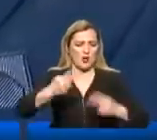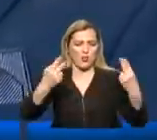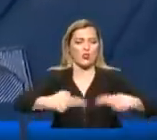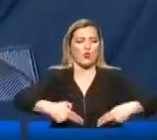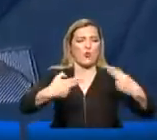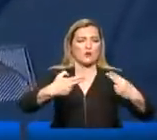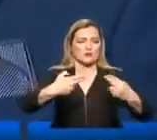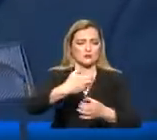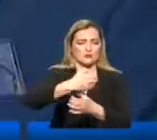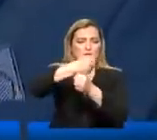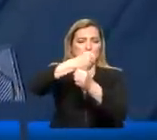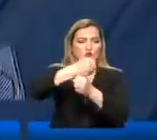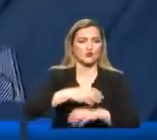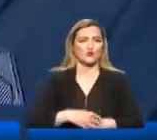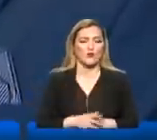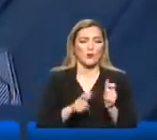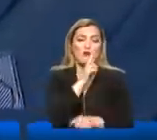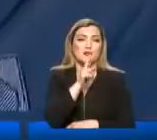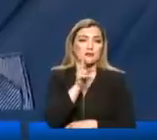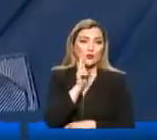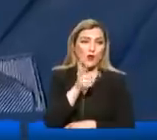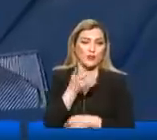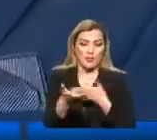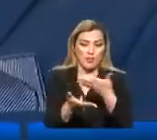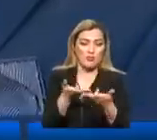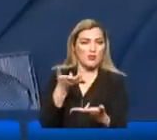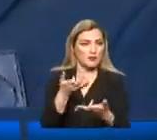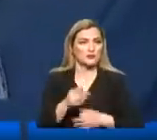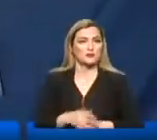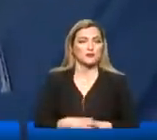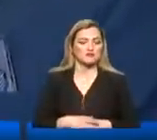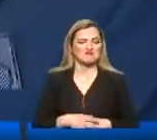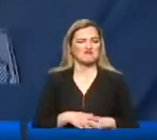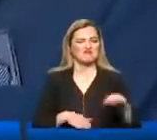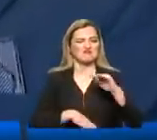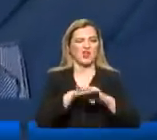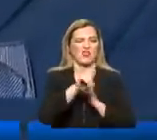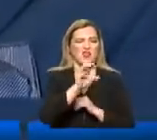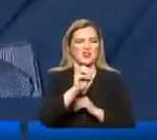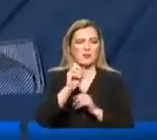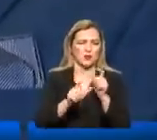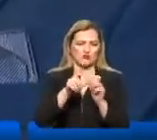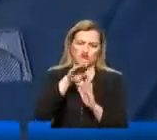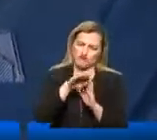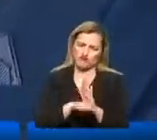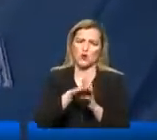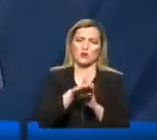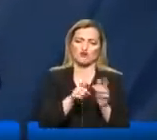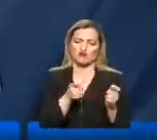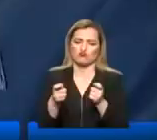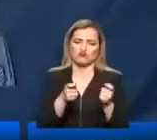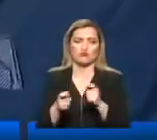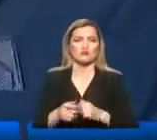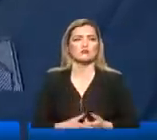seguridad, las personas que atienden en los restaurantes también y en las tiendas. Aproximadamente unas 100 personas, que es un número reducido para mantener la operación